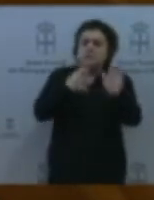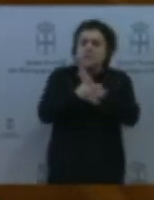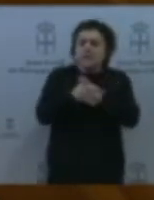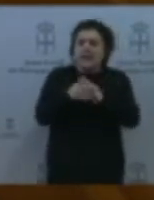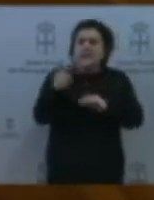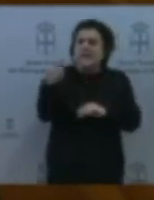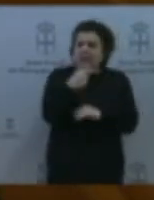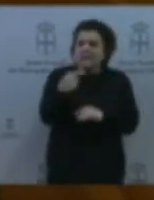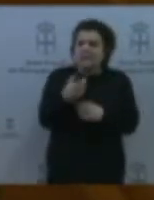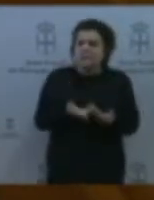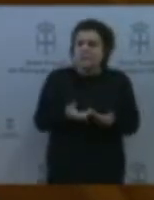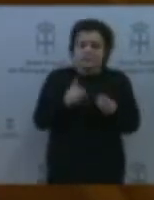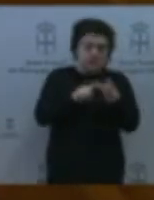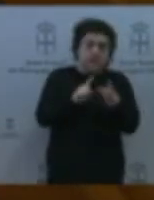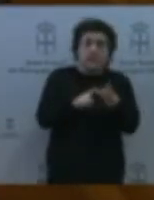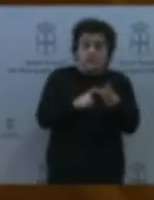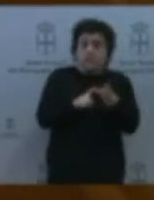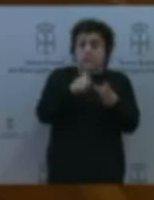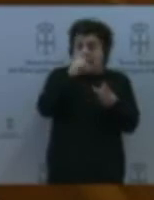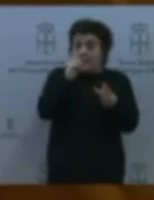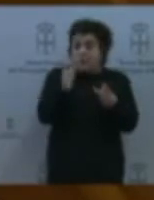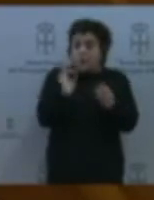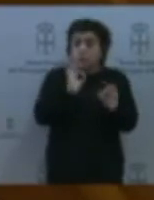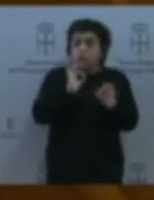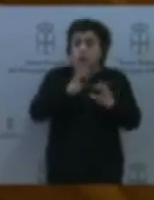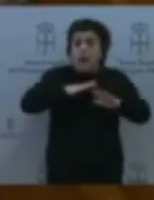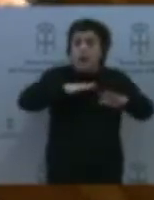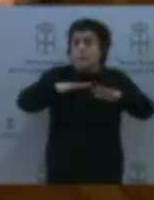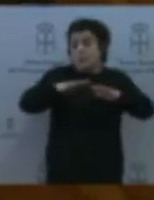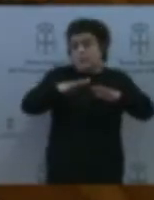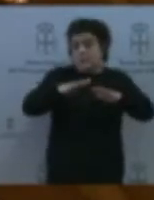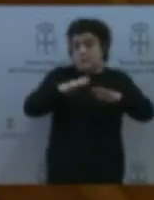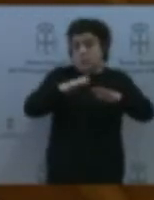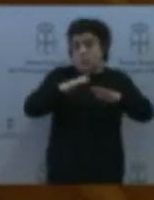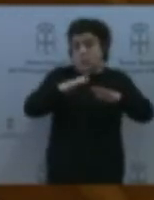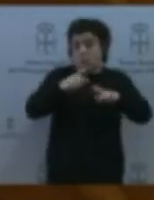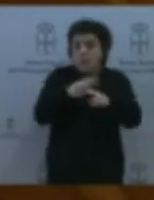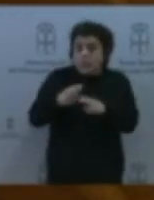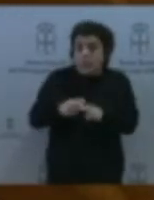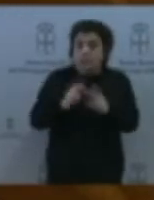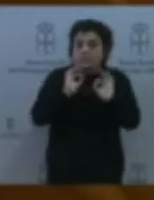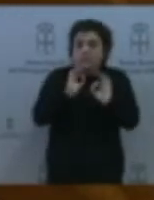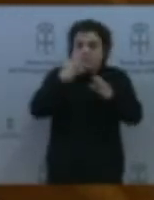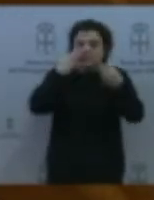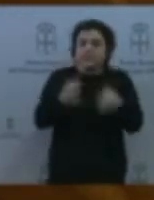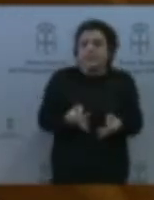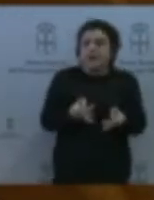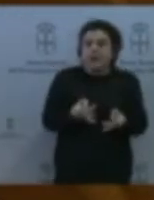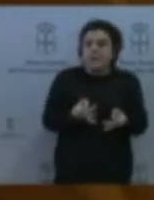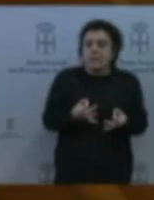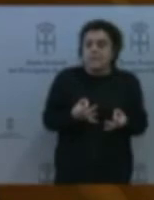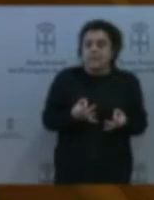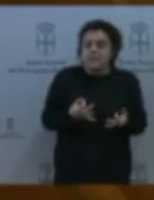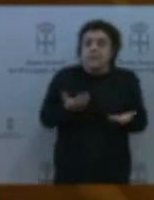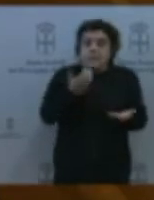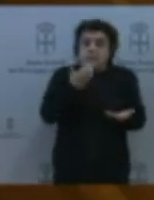mecanoclasta, ¿no? ¿Es verdad? Bueno, pues la mejor manera de que no haya movimiento desde el punto de